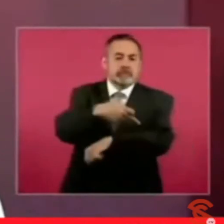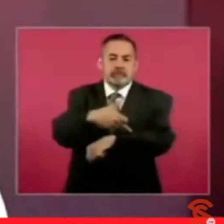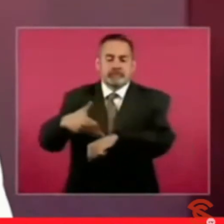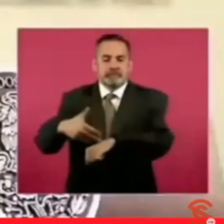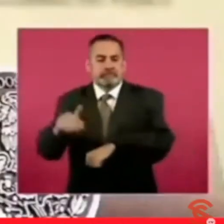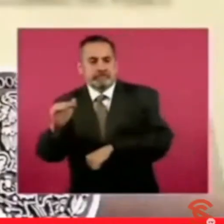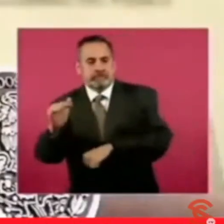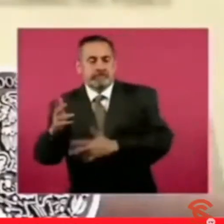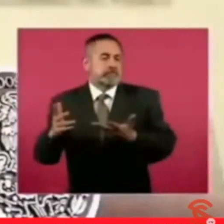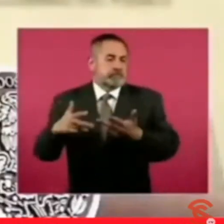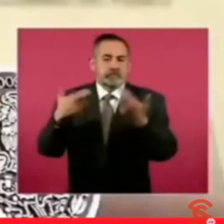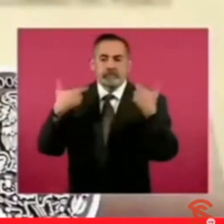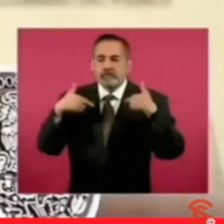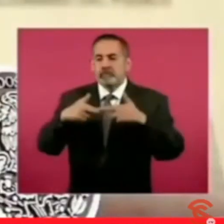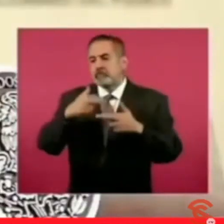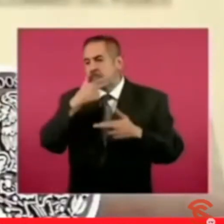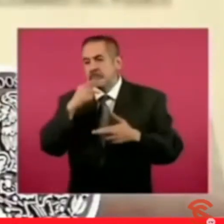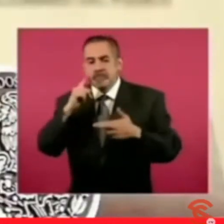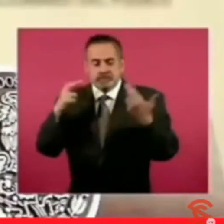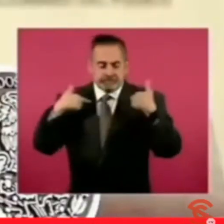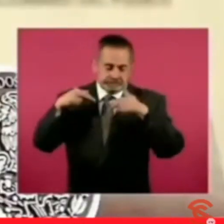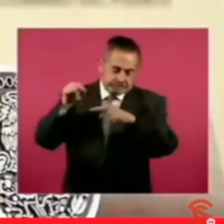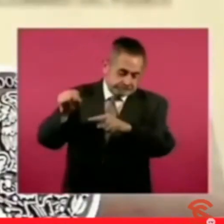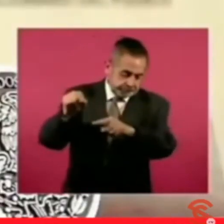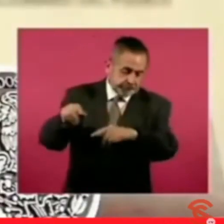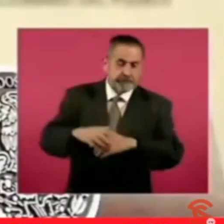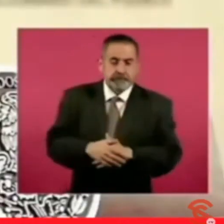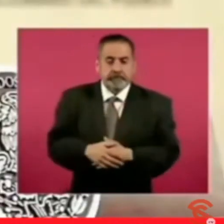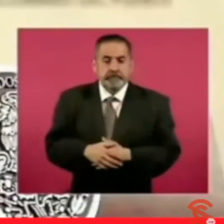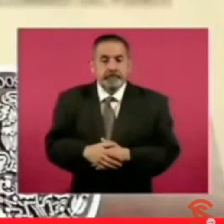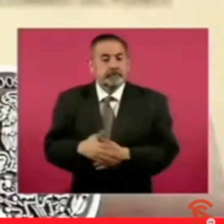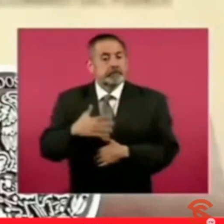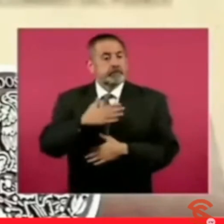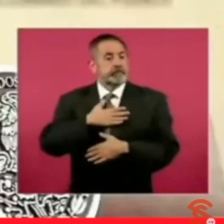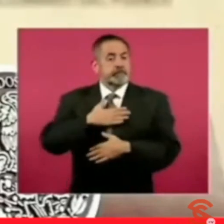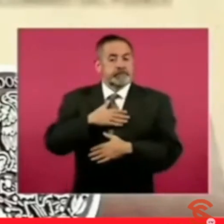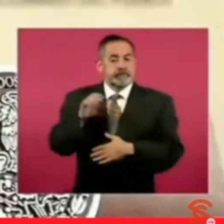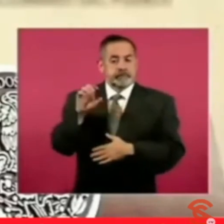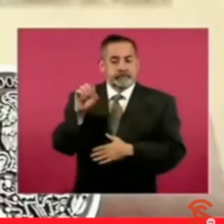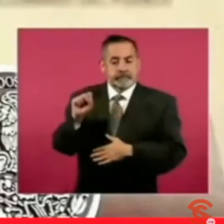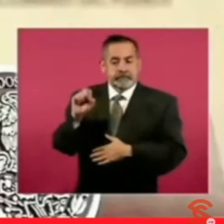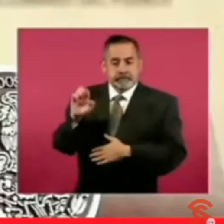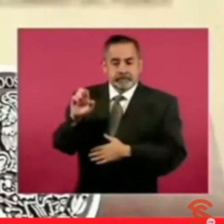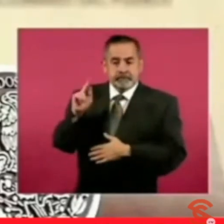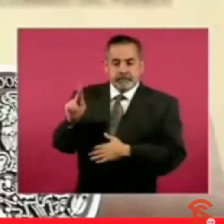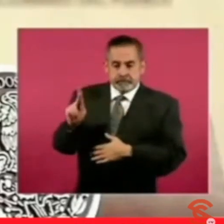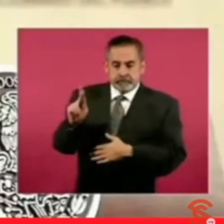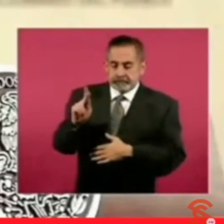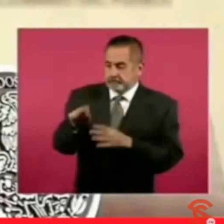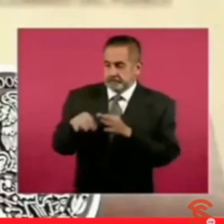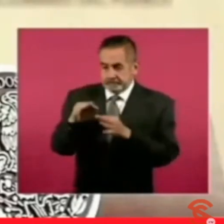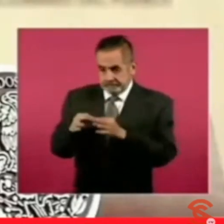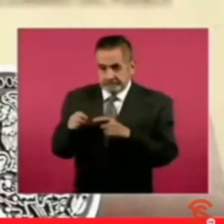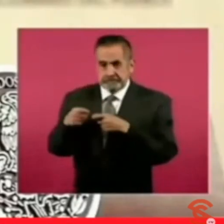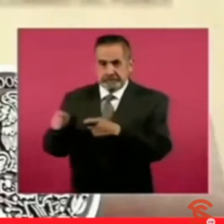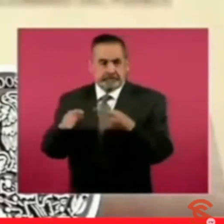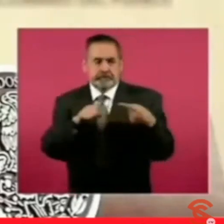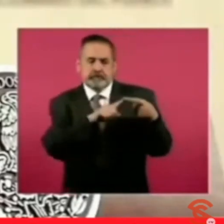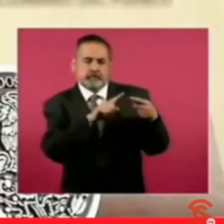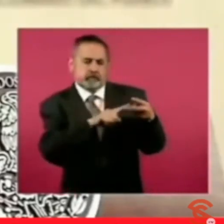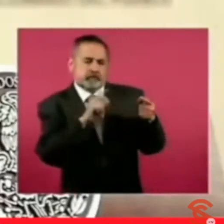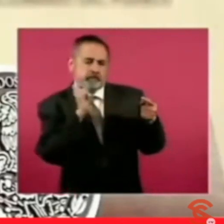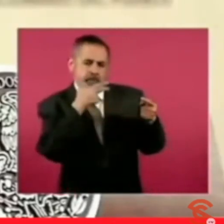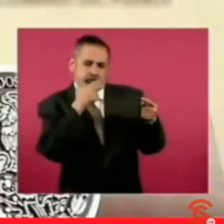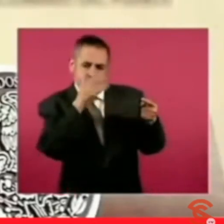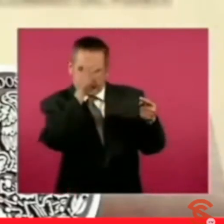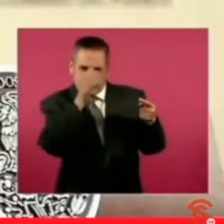familia, maestras y maestros. Por parte de la Secretaría de Educación Pública, con excepción de Chihuahua